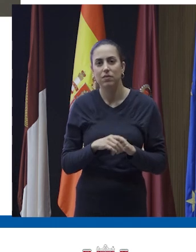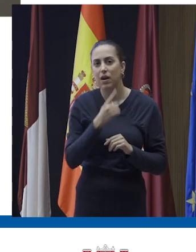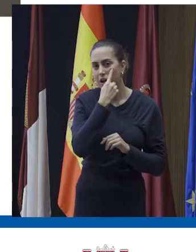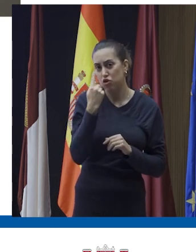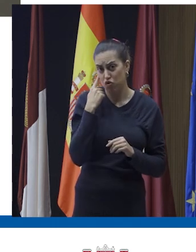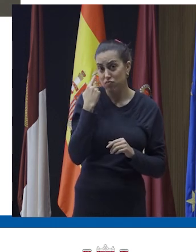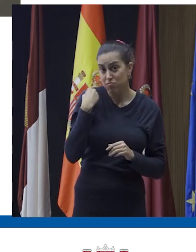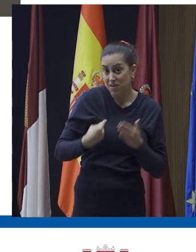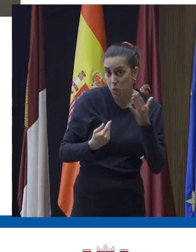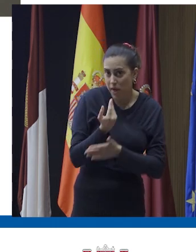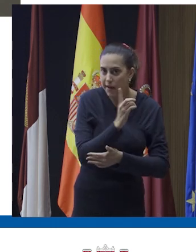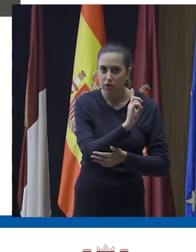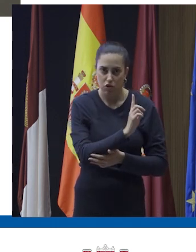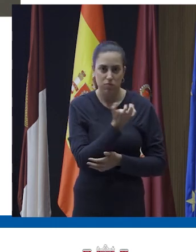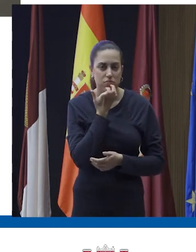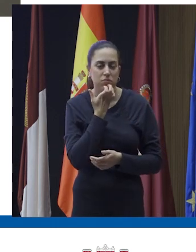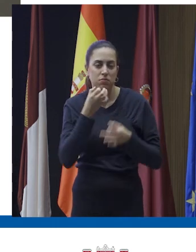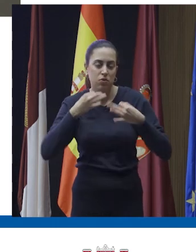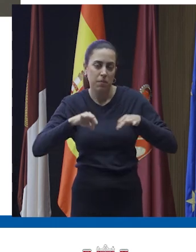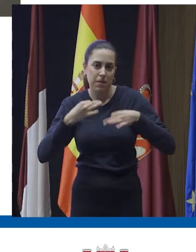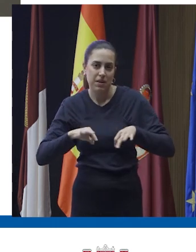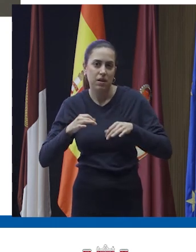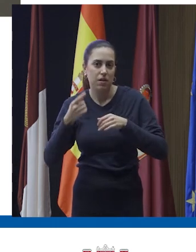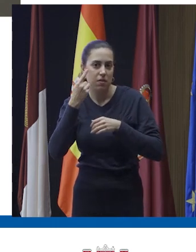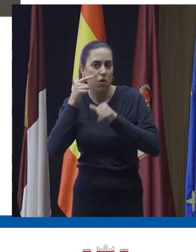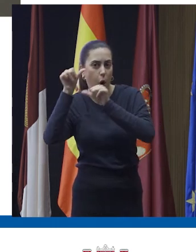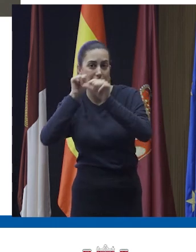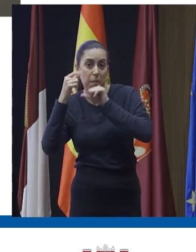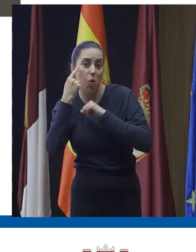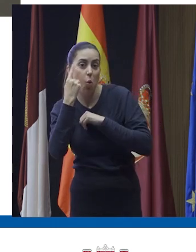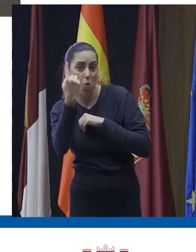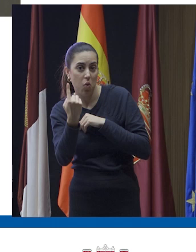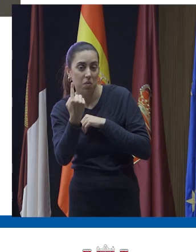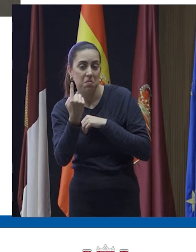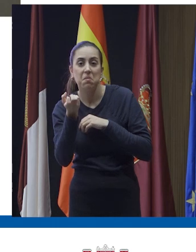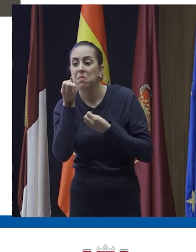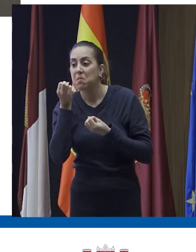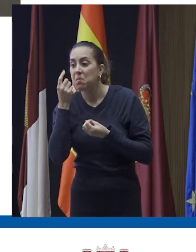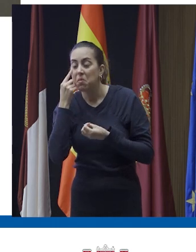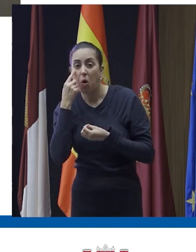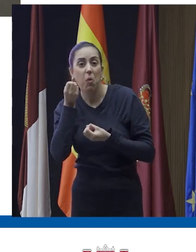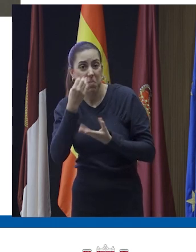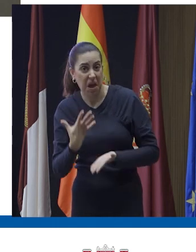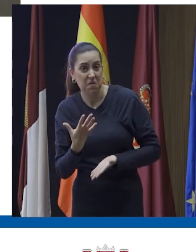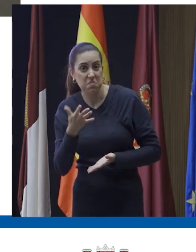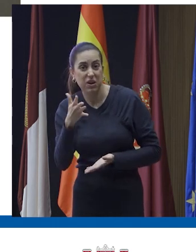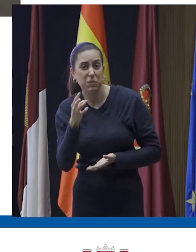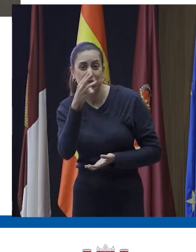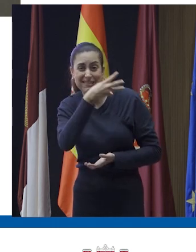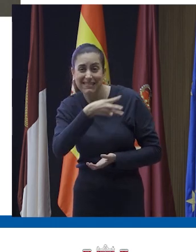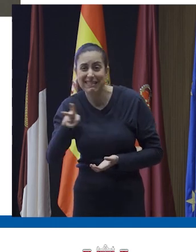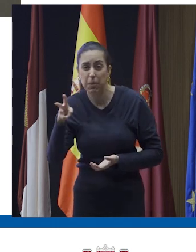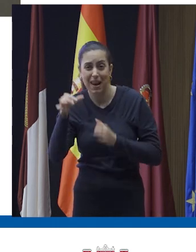simultánea, pues lo habitual es operar un ojo y prácticamente cuando se ha realizado la recuperación del primer ojo, pues aproximadamente a las 3 semanas